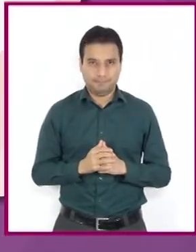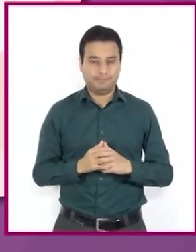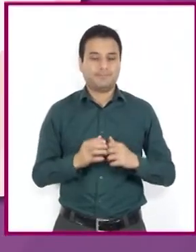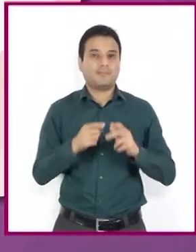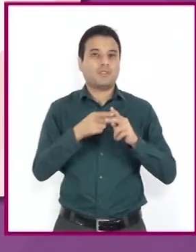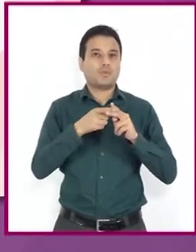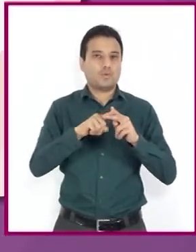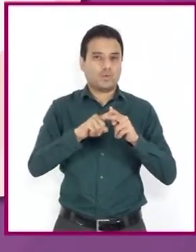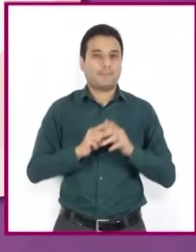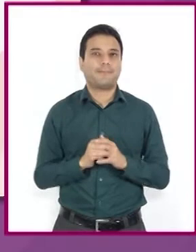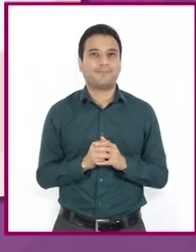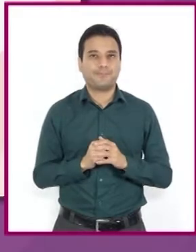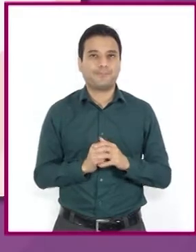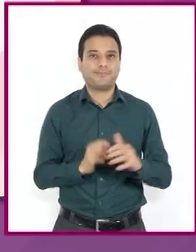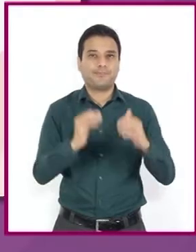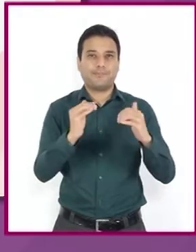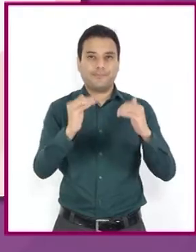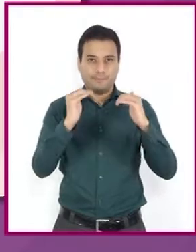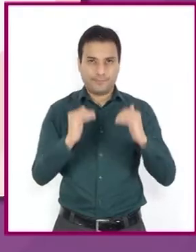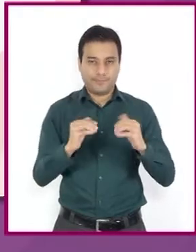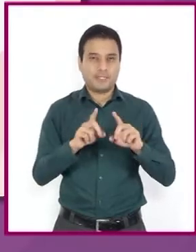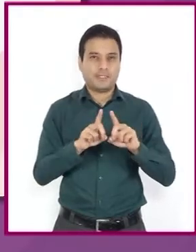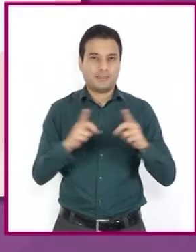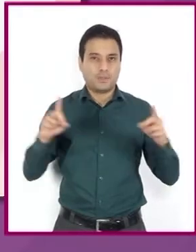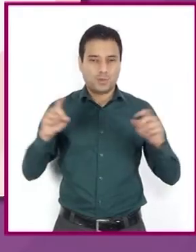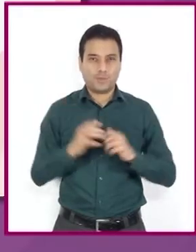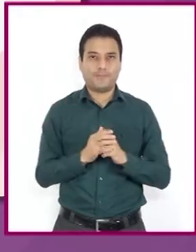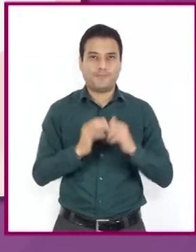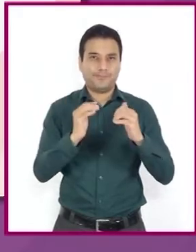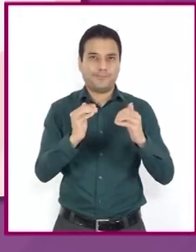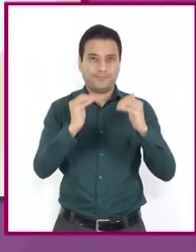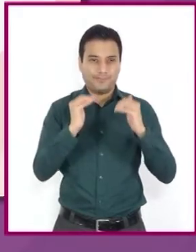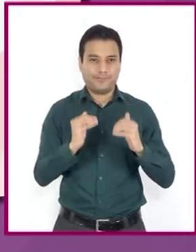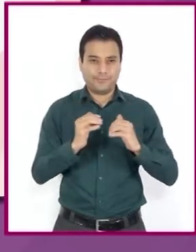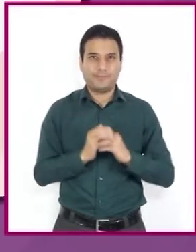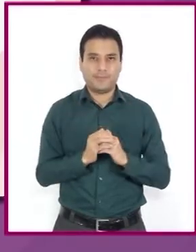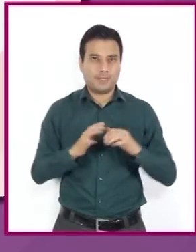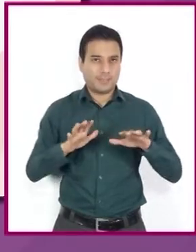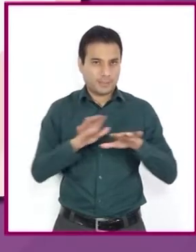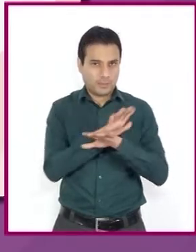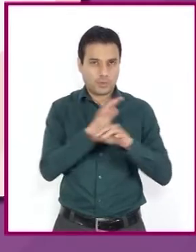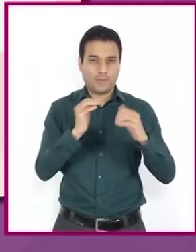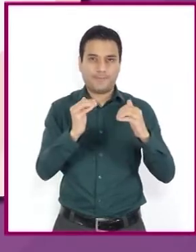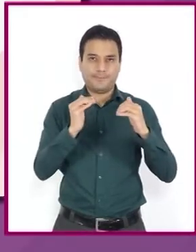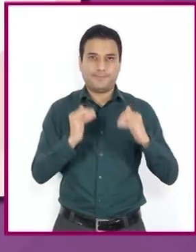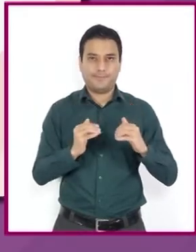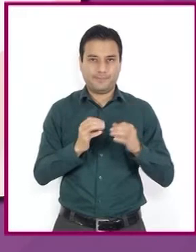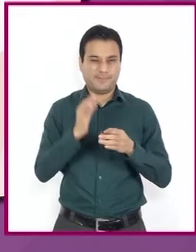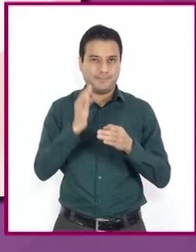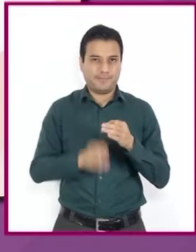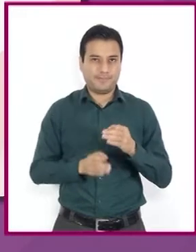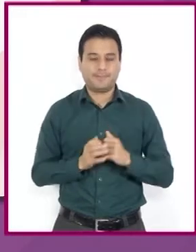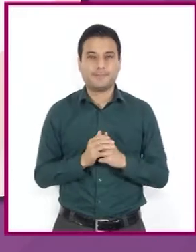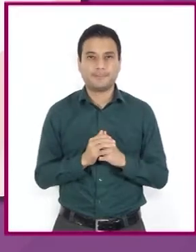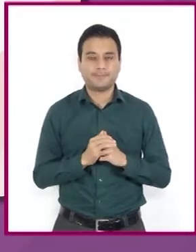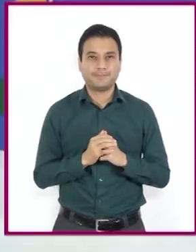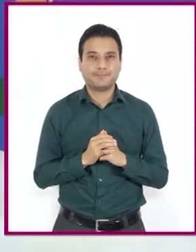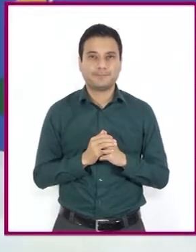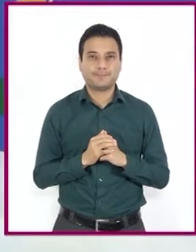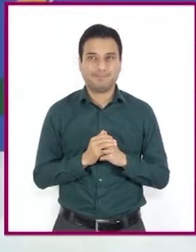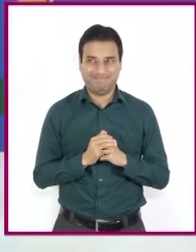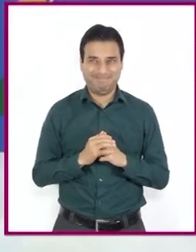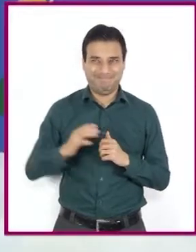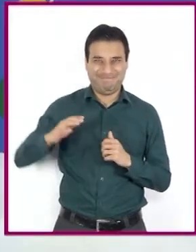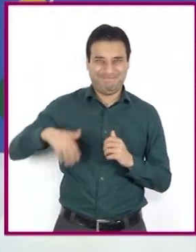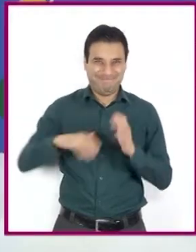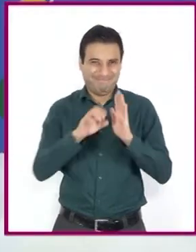introducción, desarrollo del tema, transición y conclusión. En el